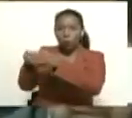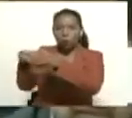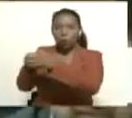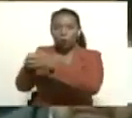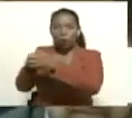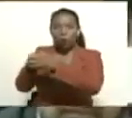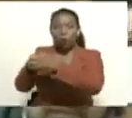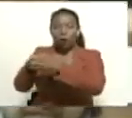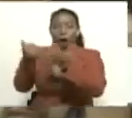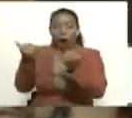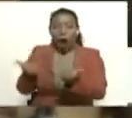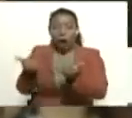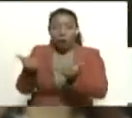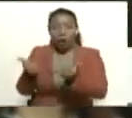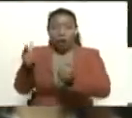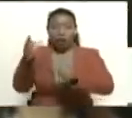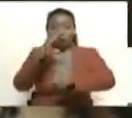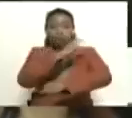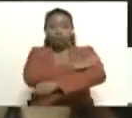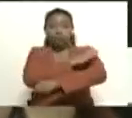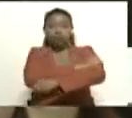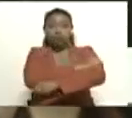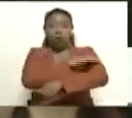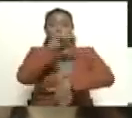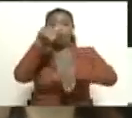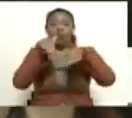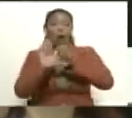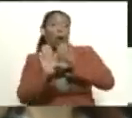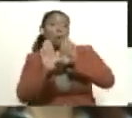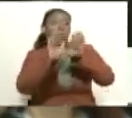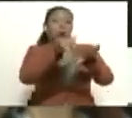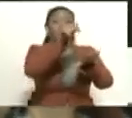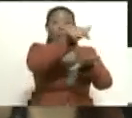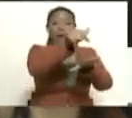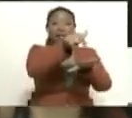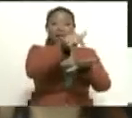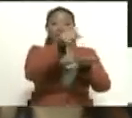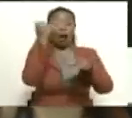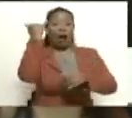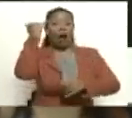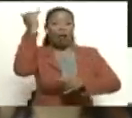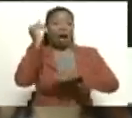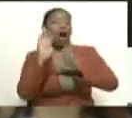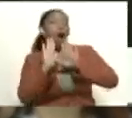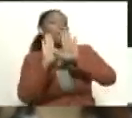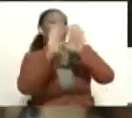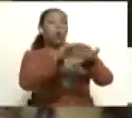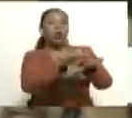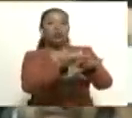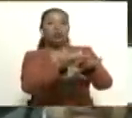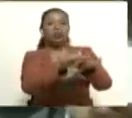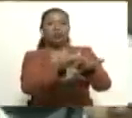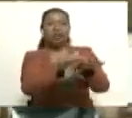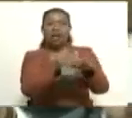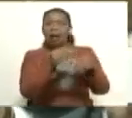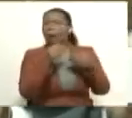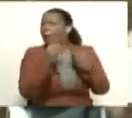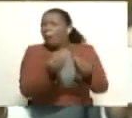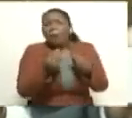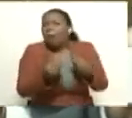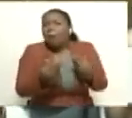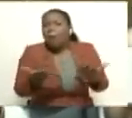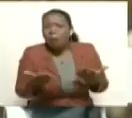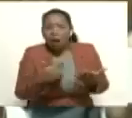las presentes de la oposición, votaron por el interinato. ¿Para qué fue